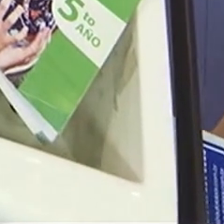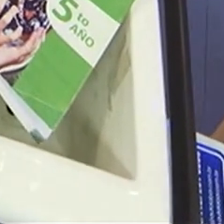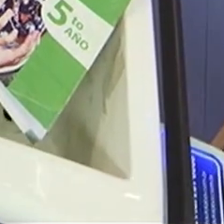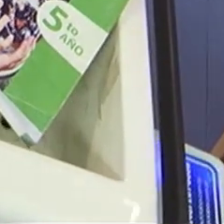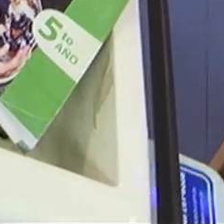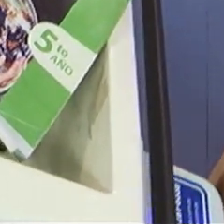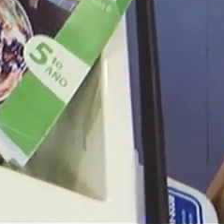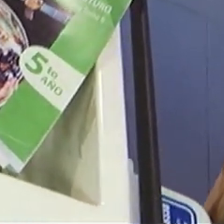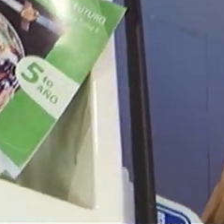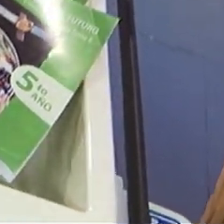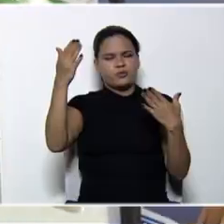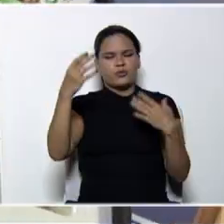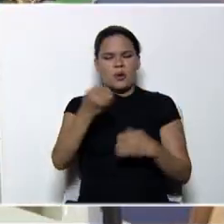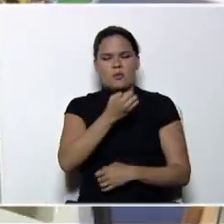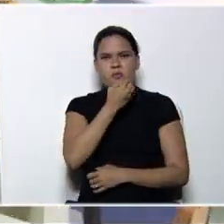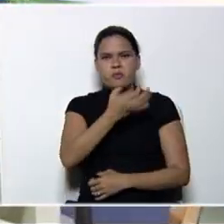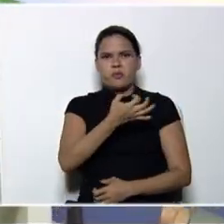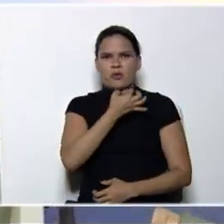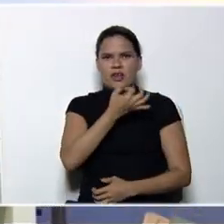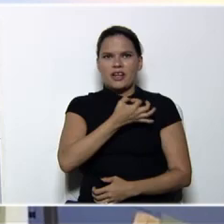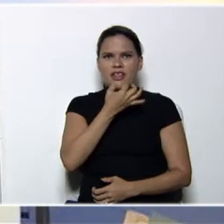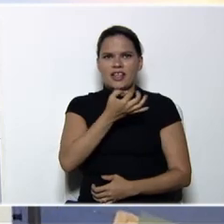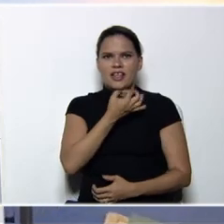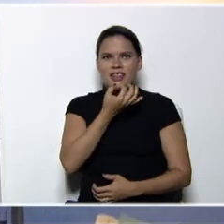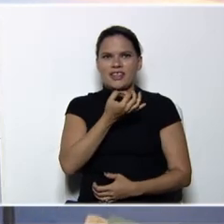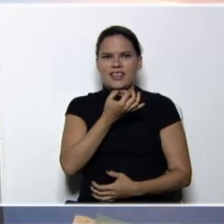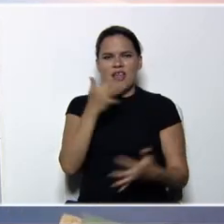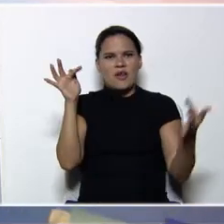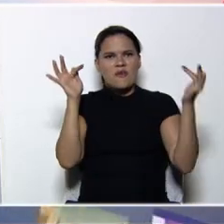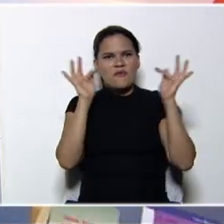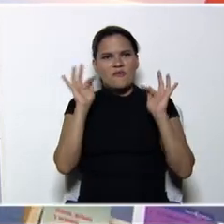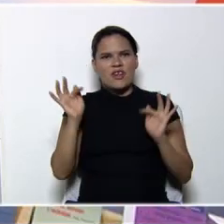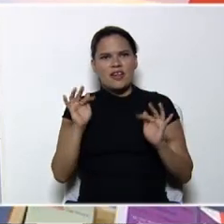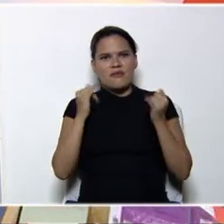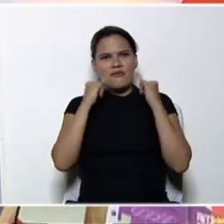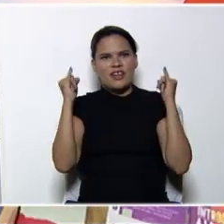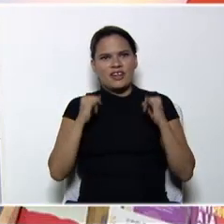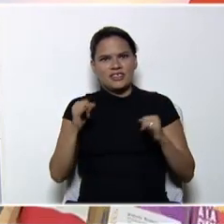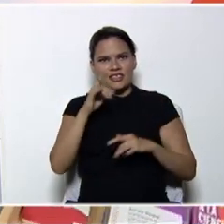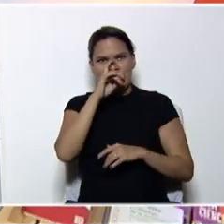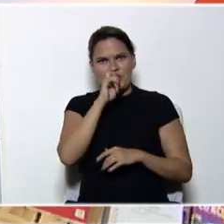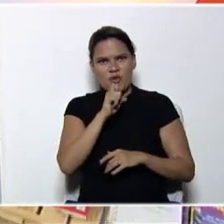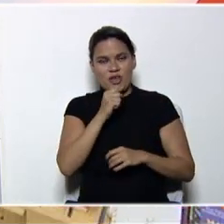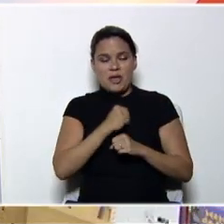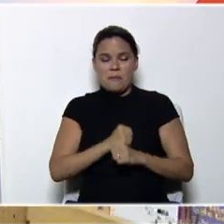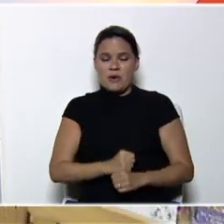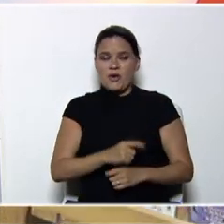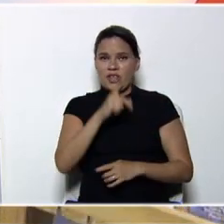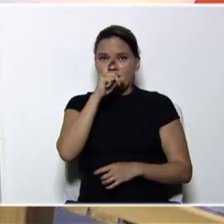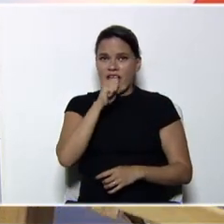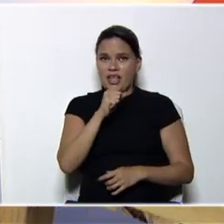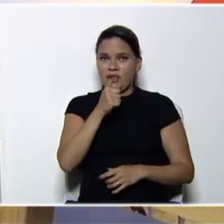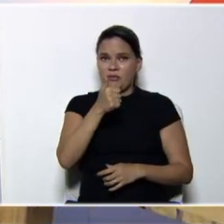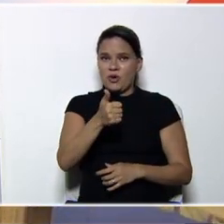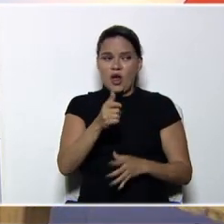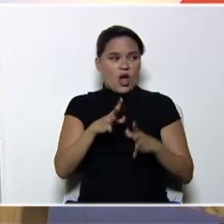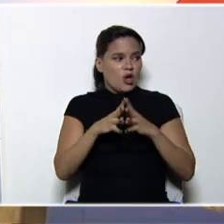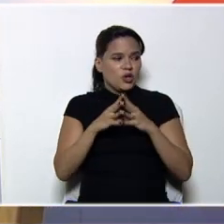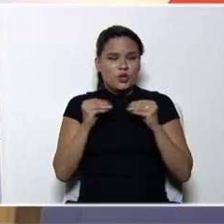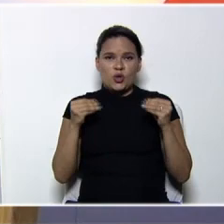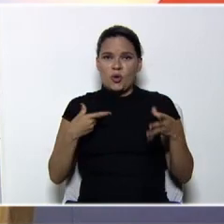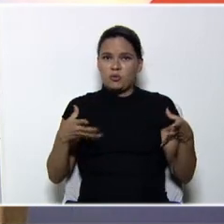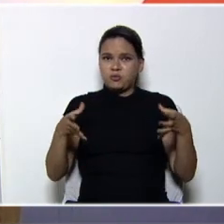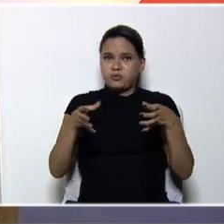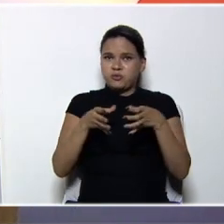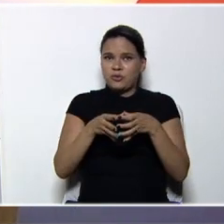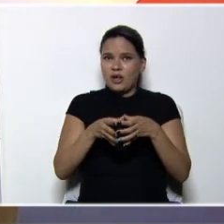Hola muchachos, muy buenas tardes, feliz año 2021 y espero que este año sea mucho mejor. A todos mis compañeros y